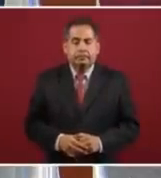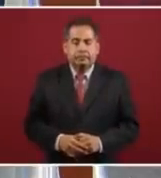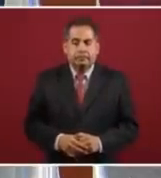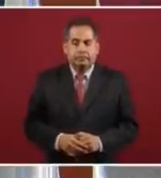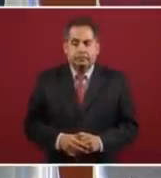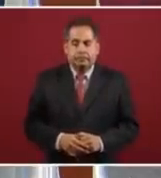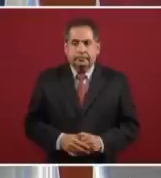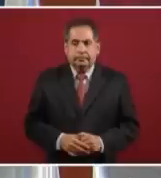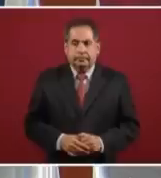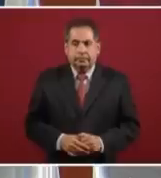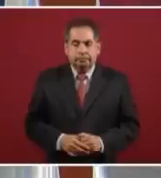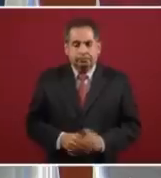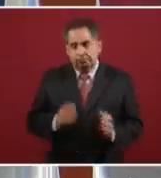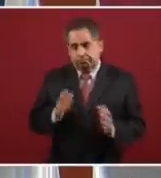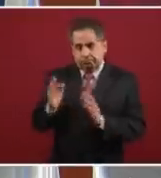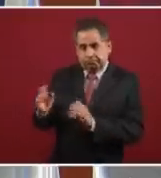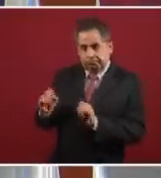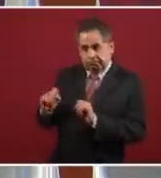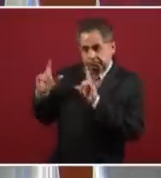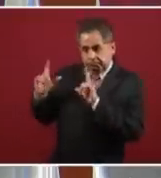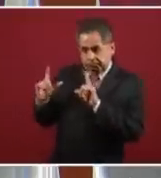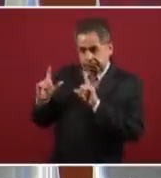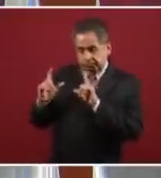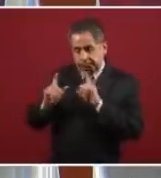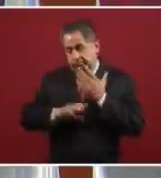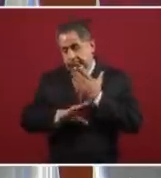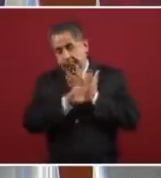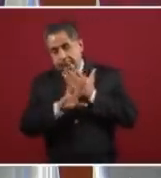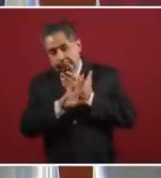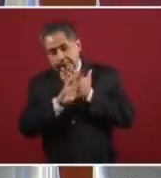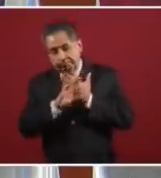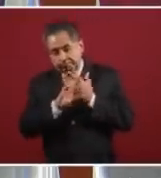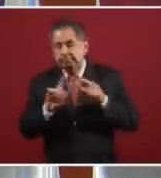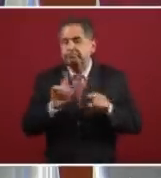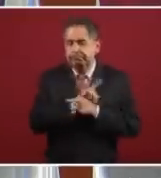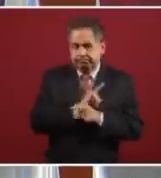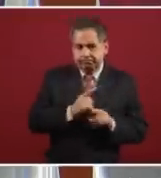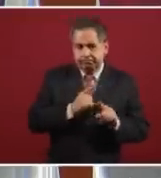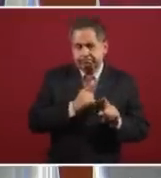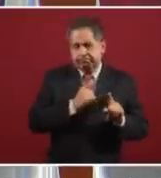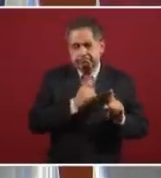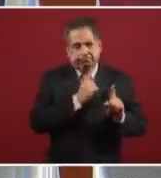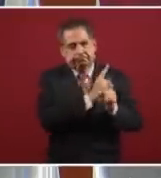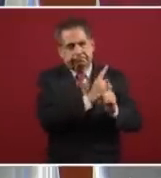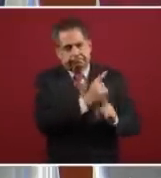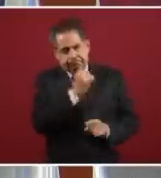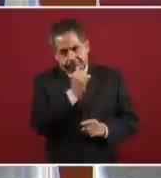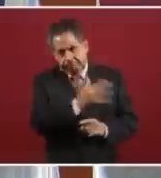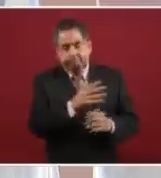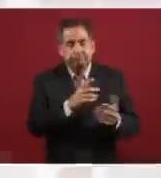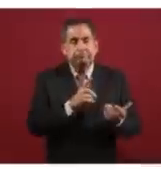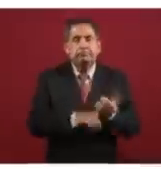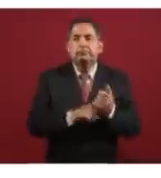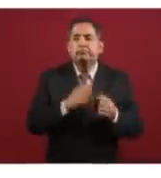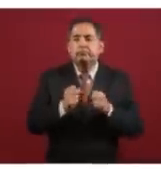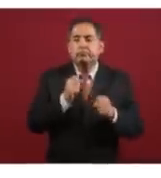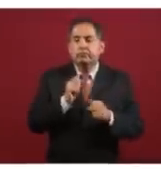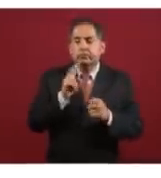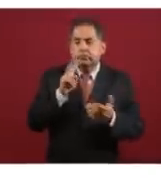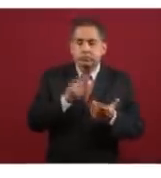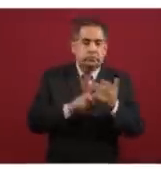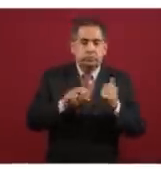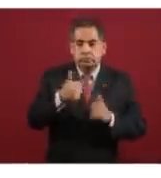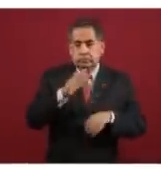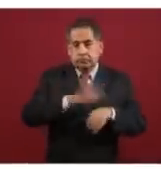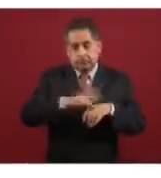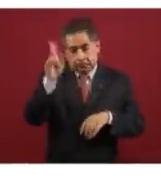Aquí podemos ver en la siguiente lámina estas agresiones, cómo en el 2011 es el punto más